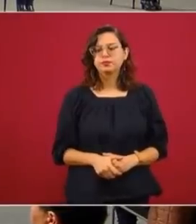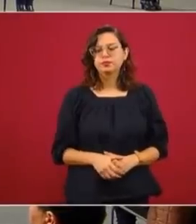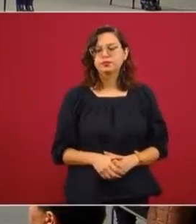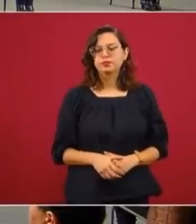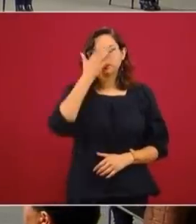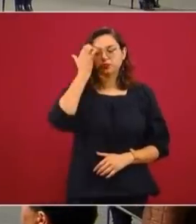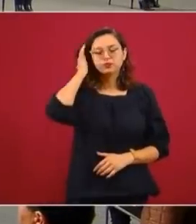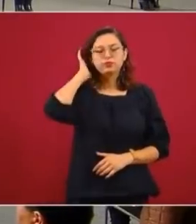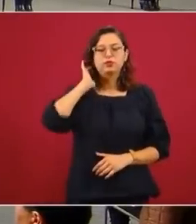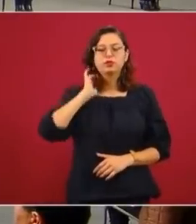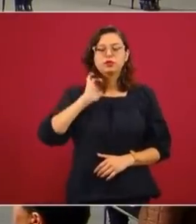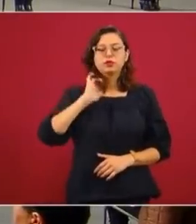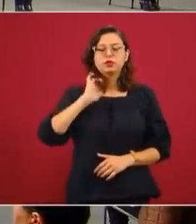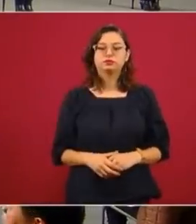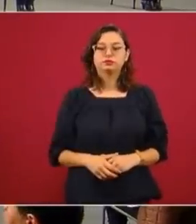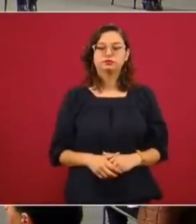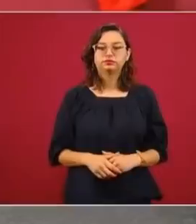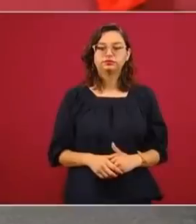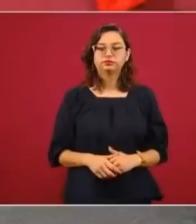informe